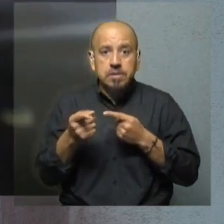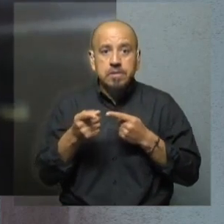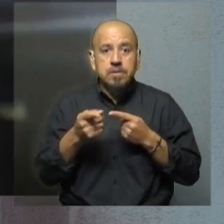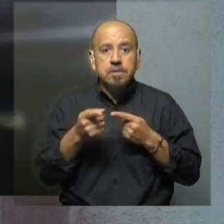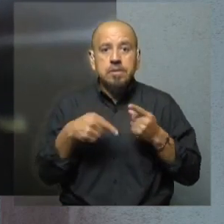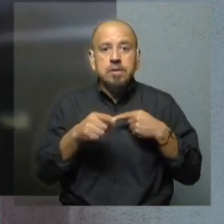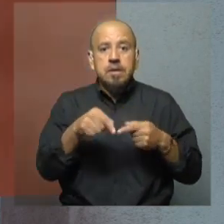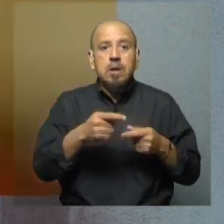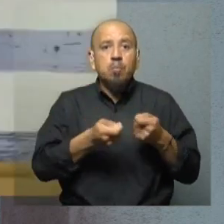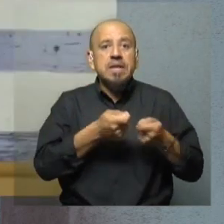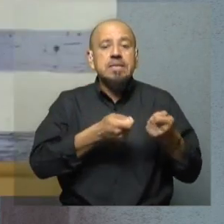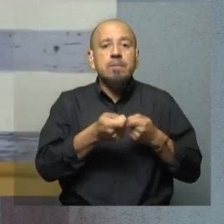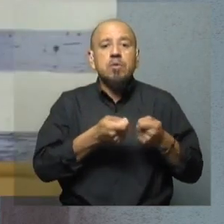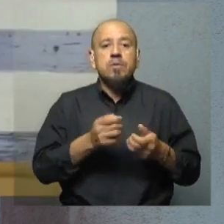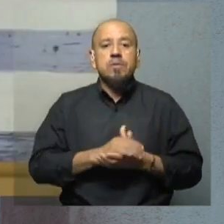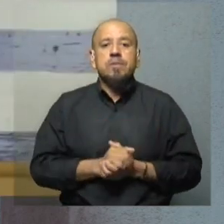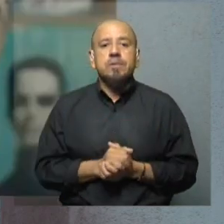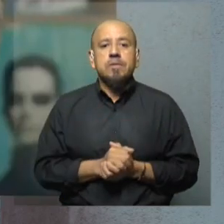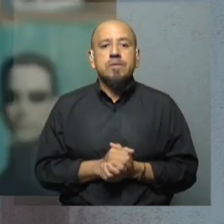un préstamo